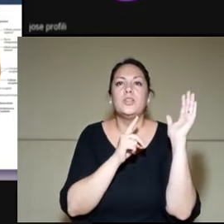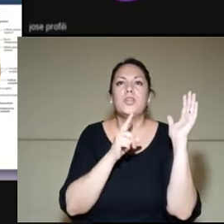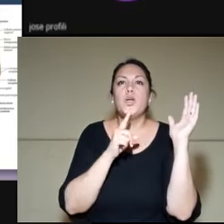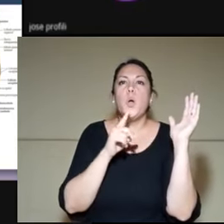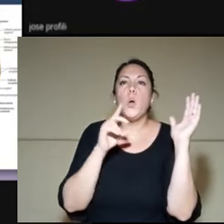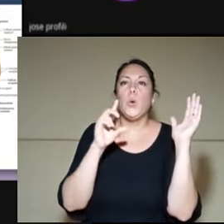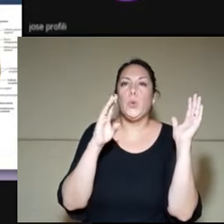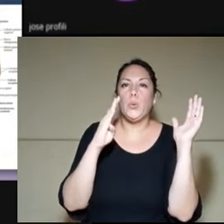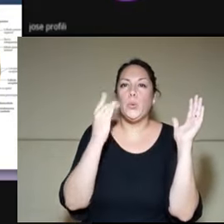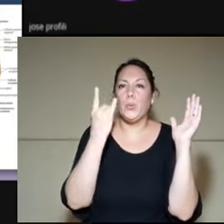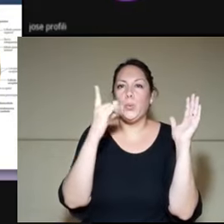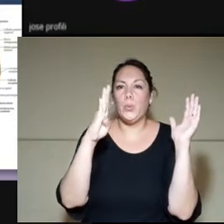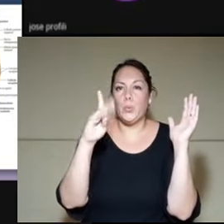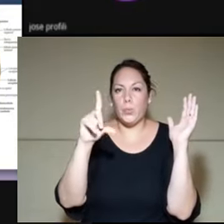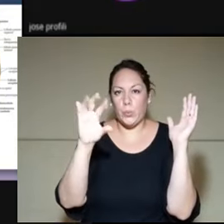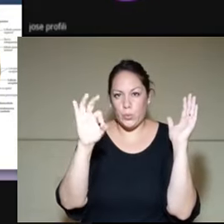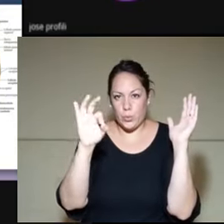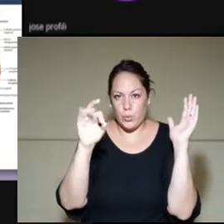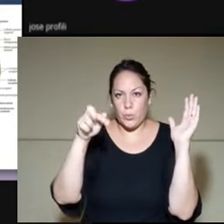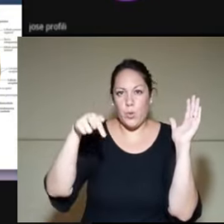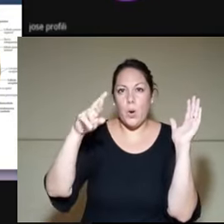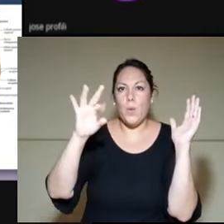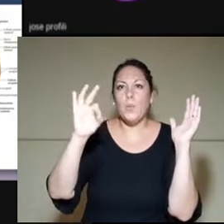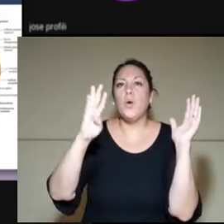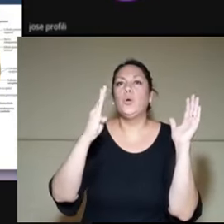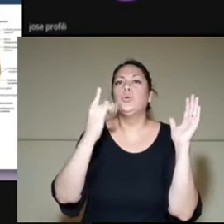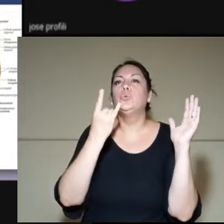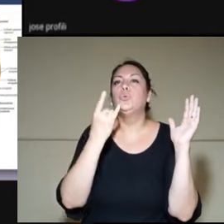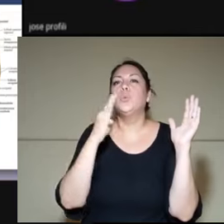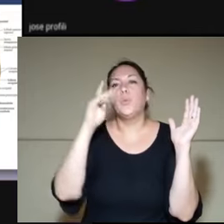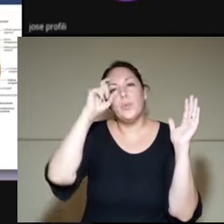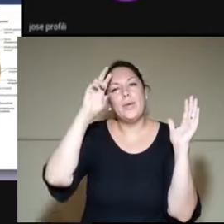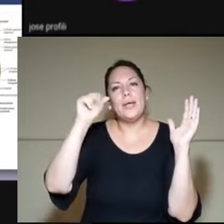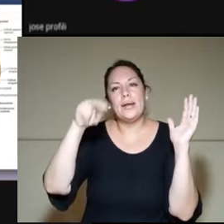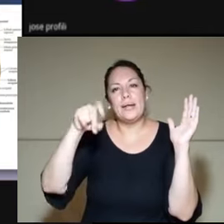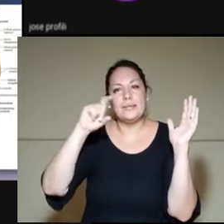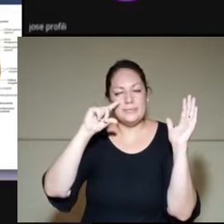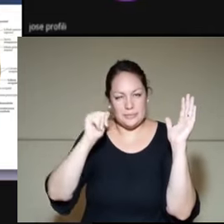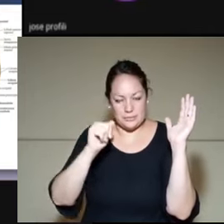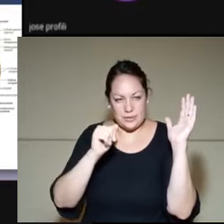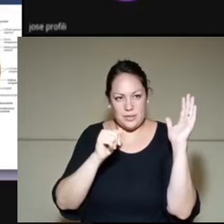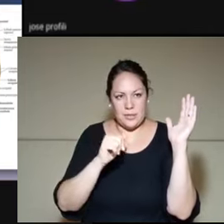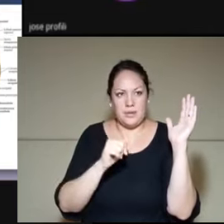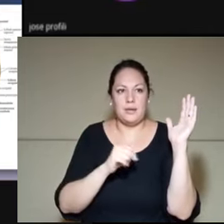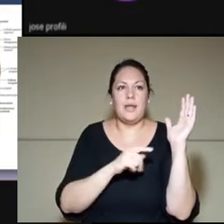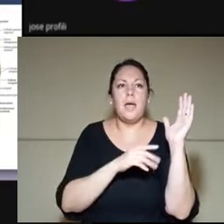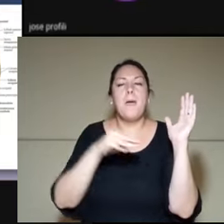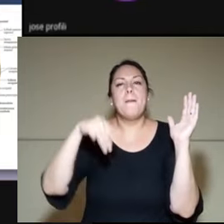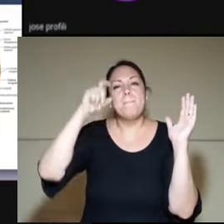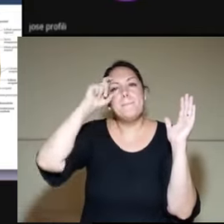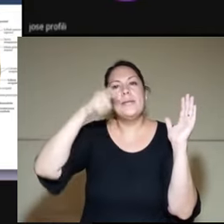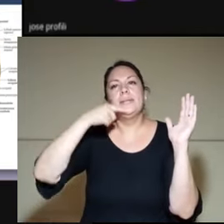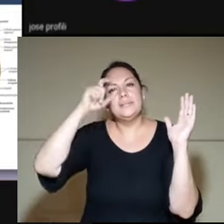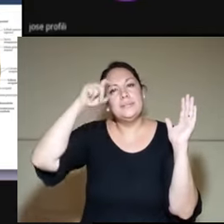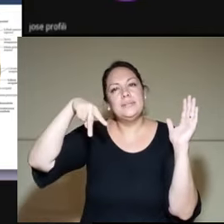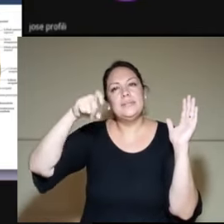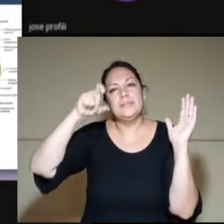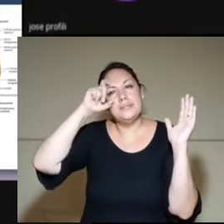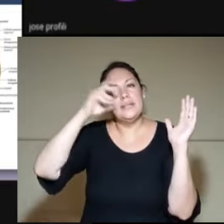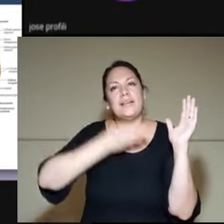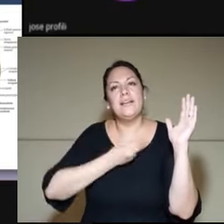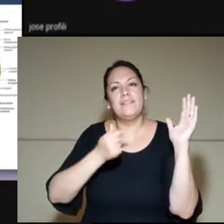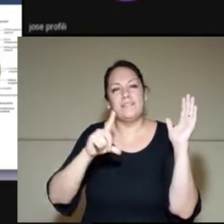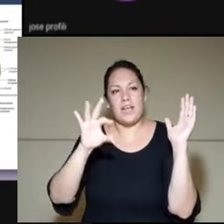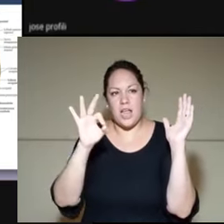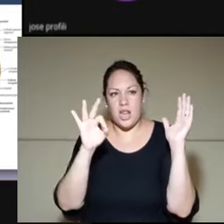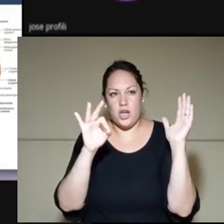mesencéfalo, tapado por esto, y acá el cerebelo. Pero nosotros el encéfalo, que es todo esto del